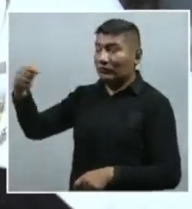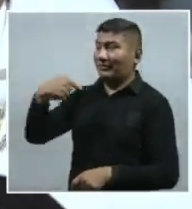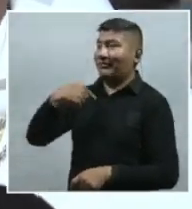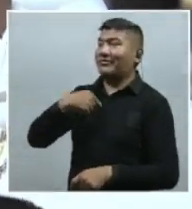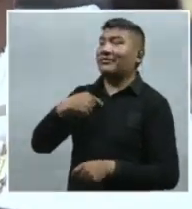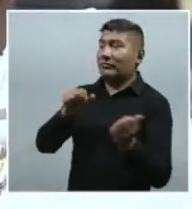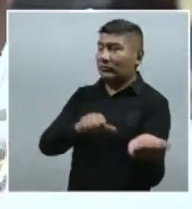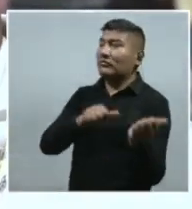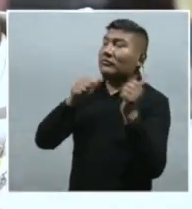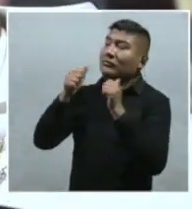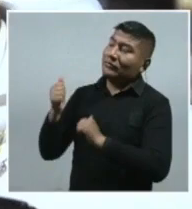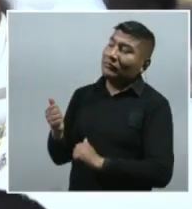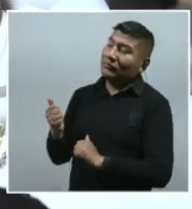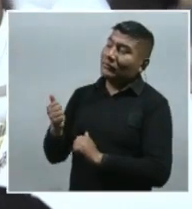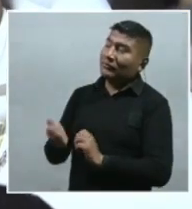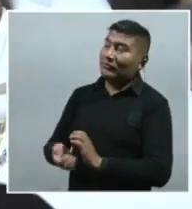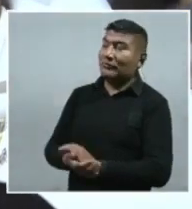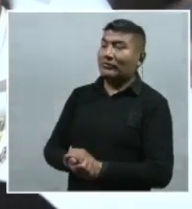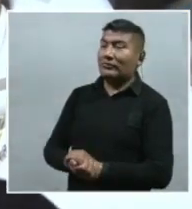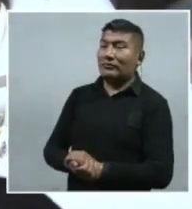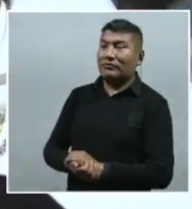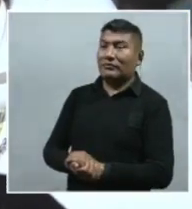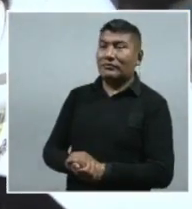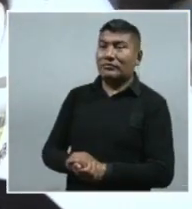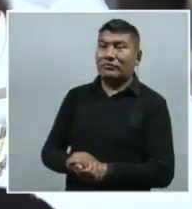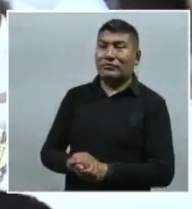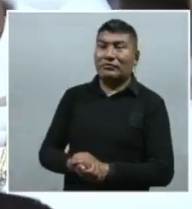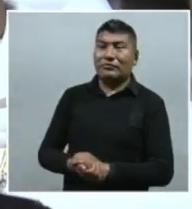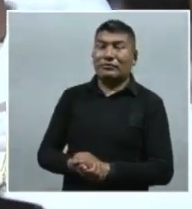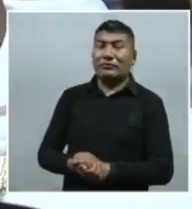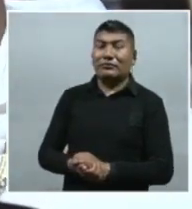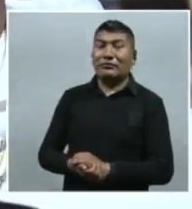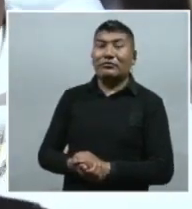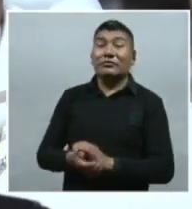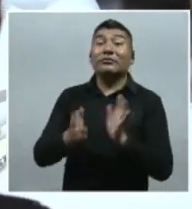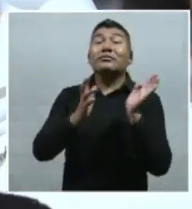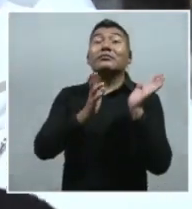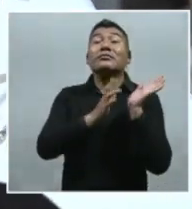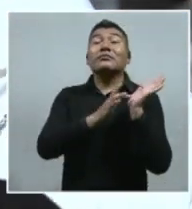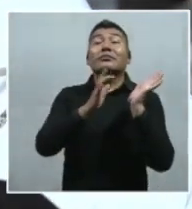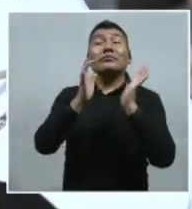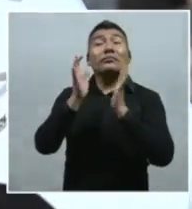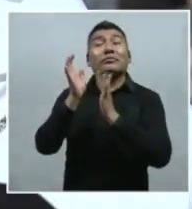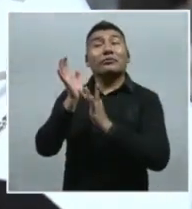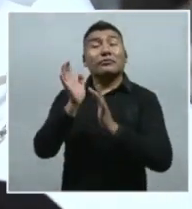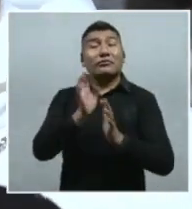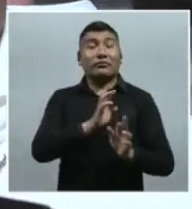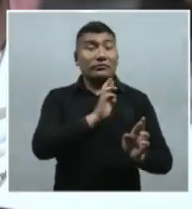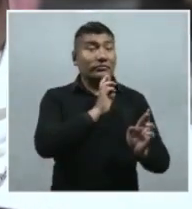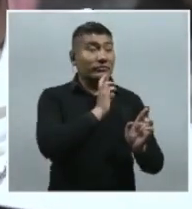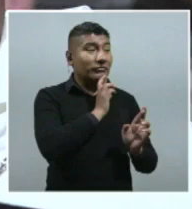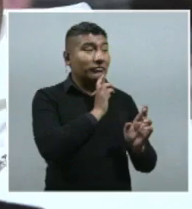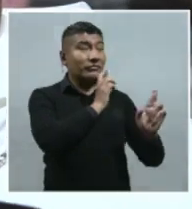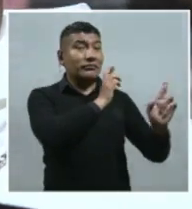bautizado por ti a lo que Jesús respondió